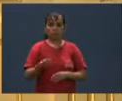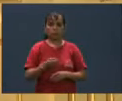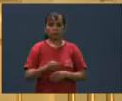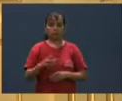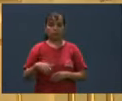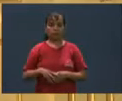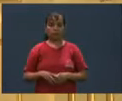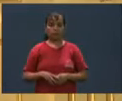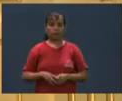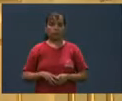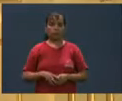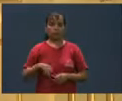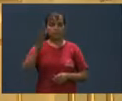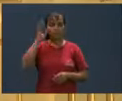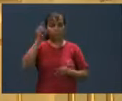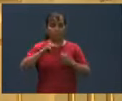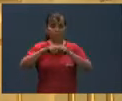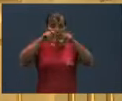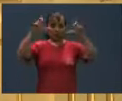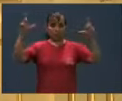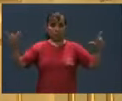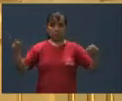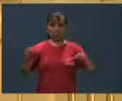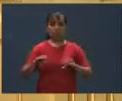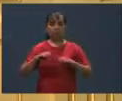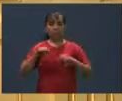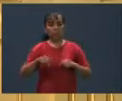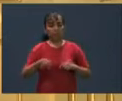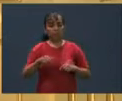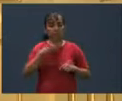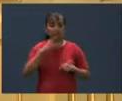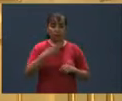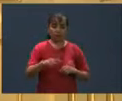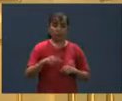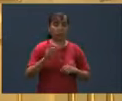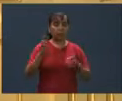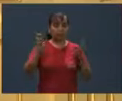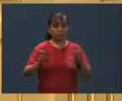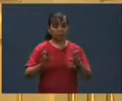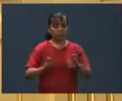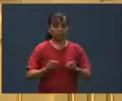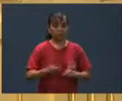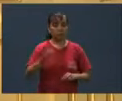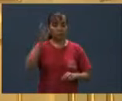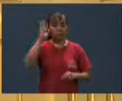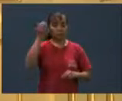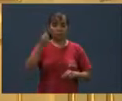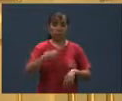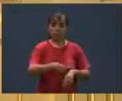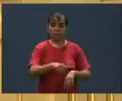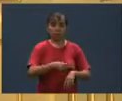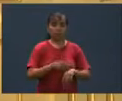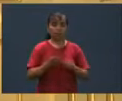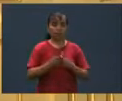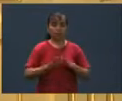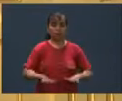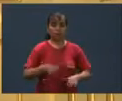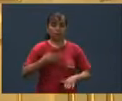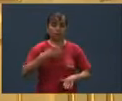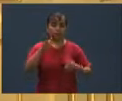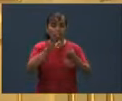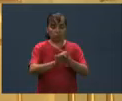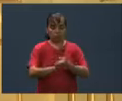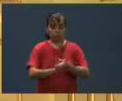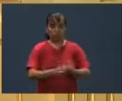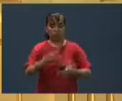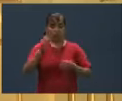duelo. Por la mañana estuve hablando a la gente, y por la tarde murió mi esposa. A la mañana